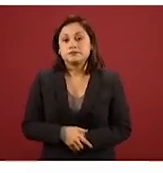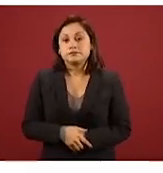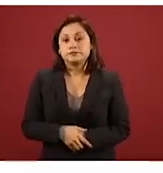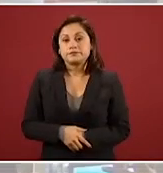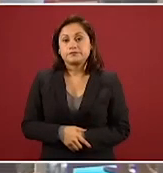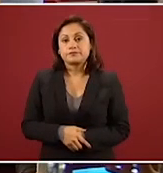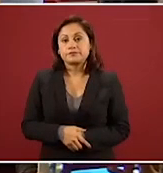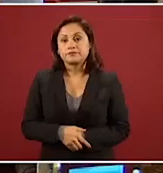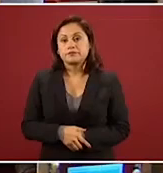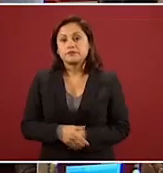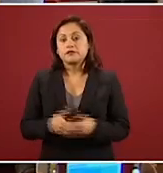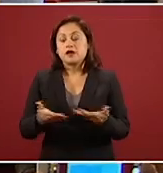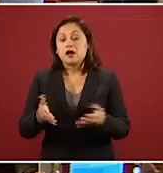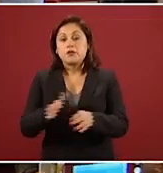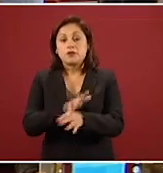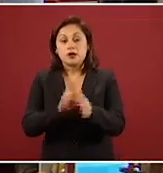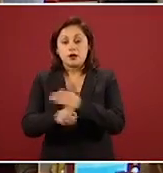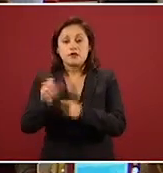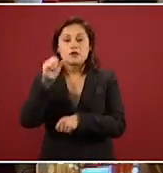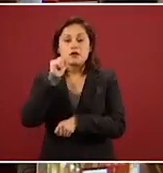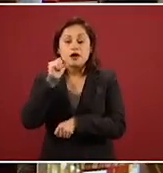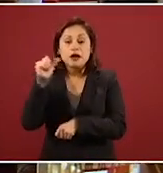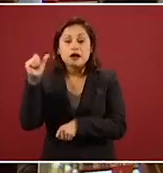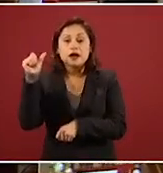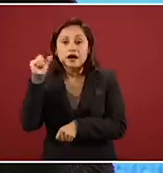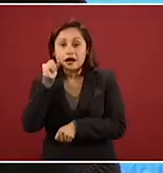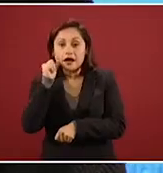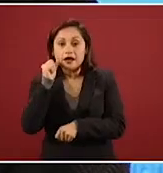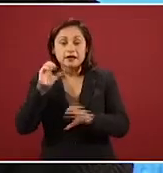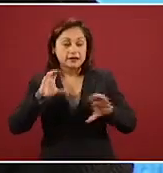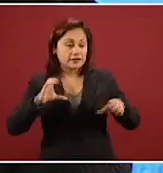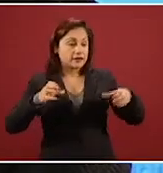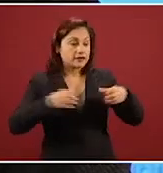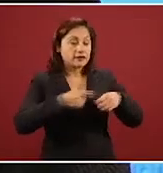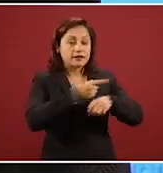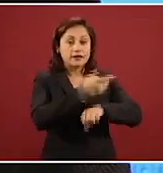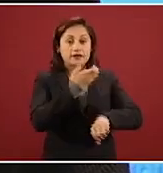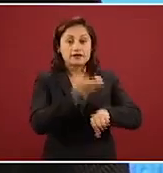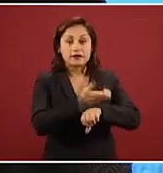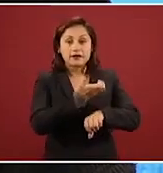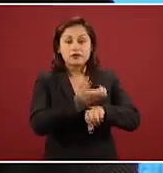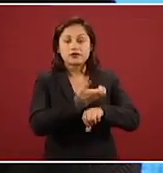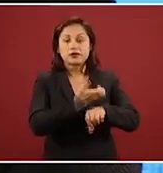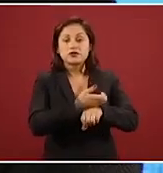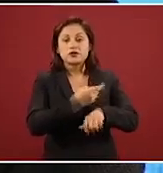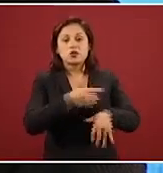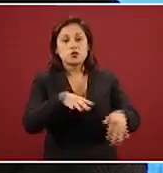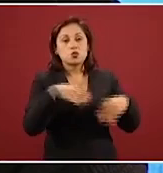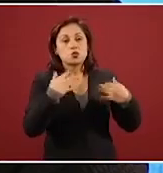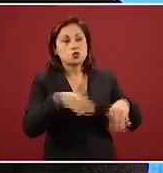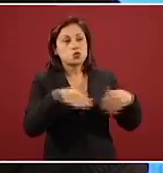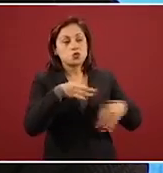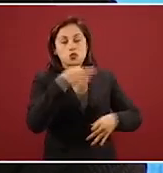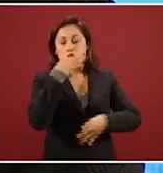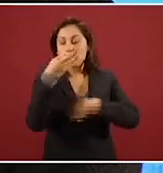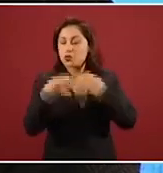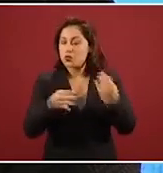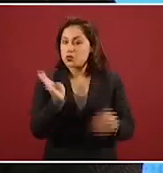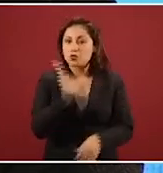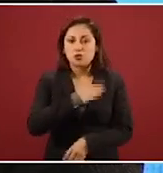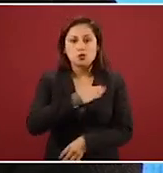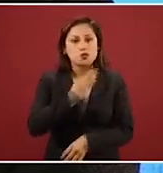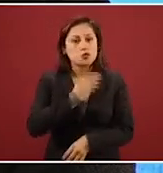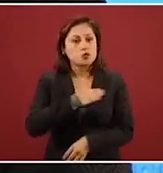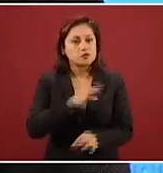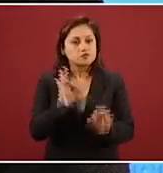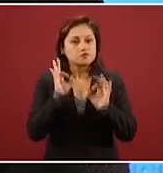las noticias de ayer, las noticias de la aprobación en la Cámara de Representantes son muy buenas noticias. Creemos que hoy los